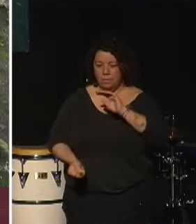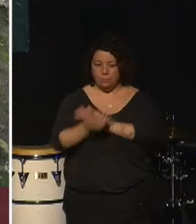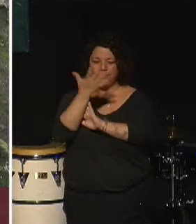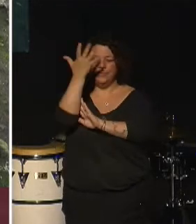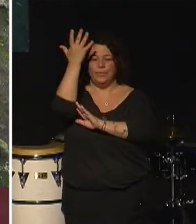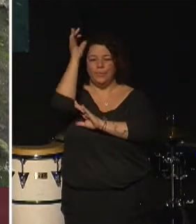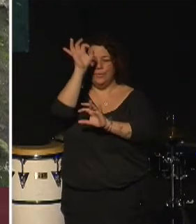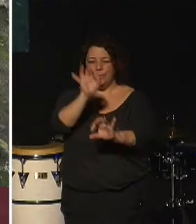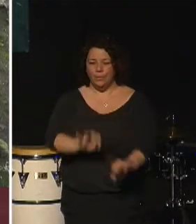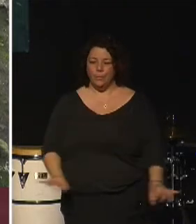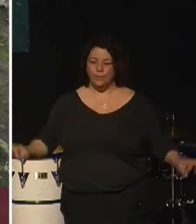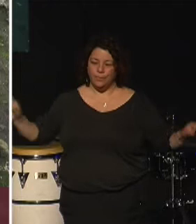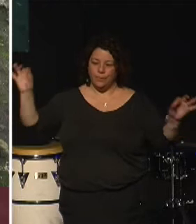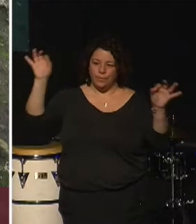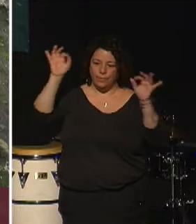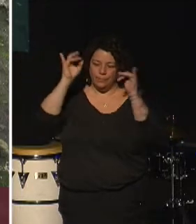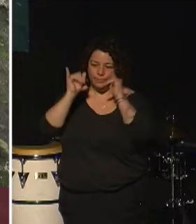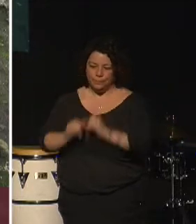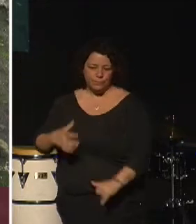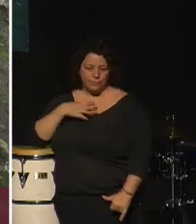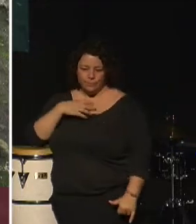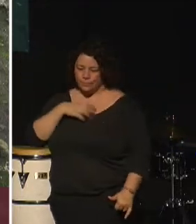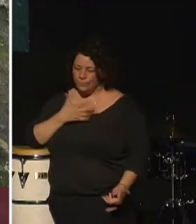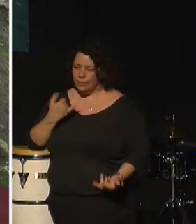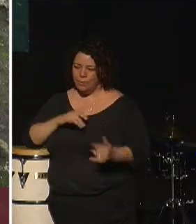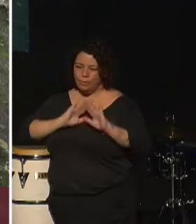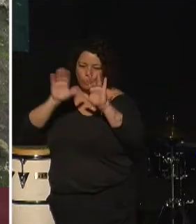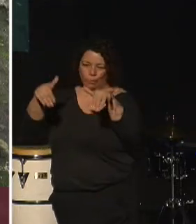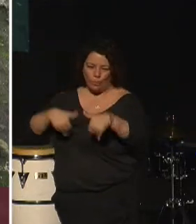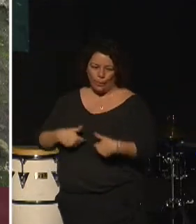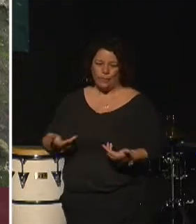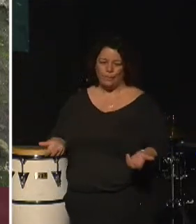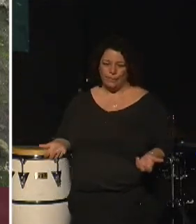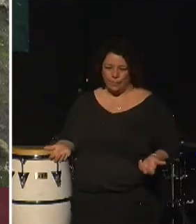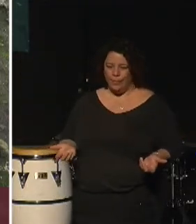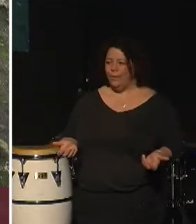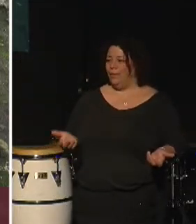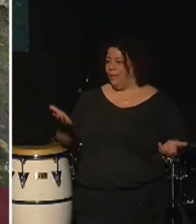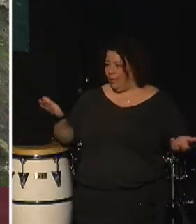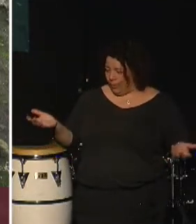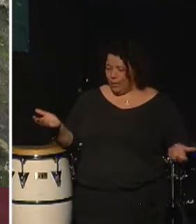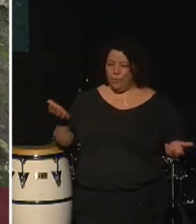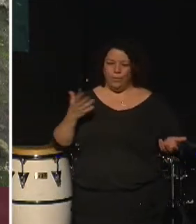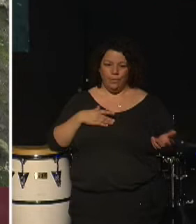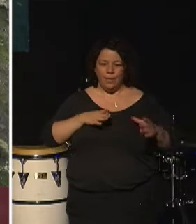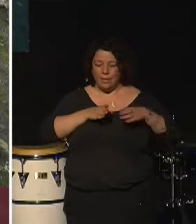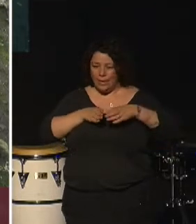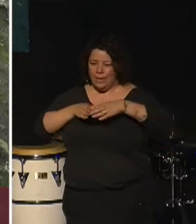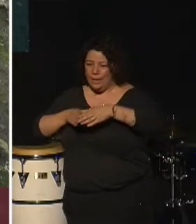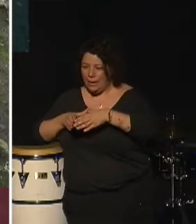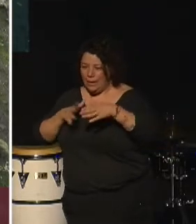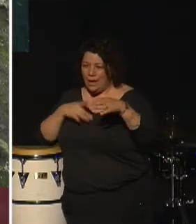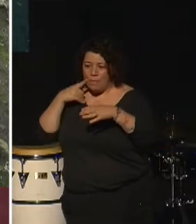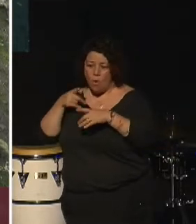o no pudimos llegar, ¿vale? Y tuvimos que volvernos. Pero nuestra intención en la Antártida era grabar